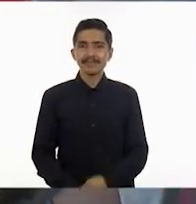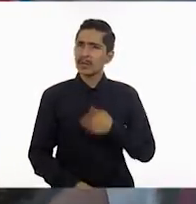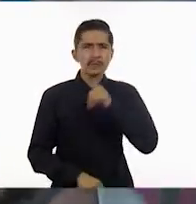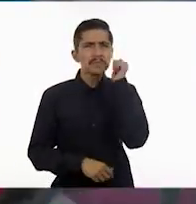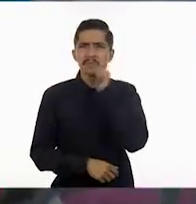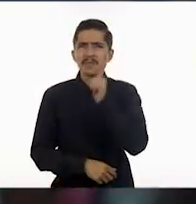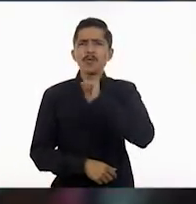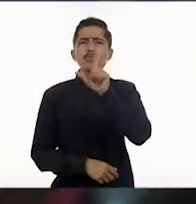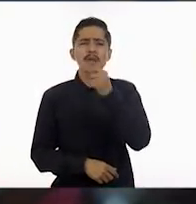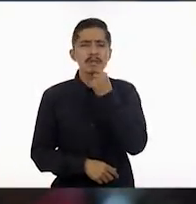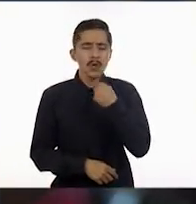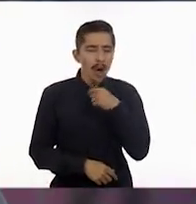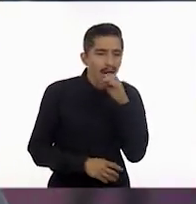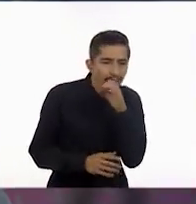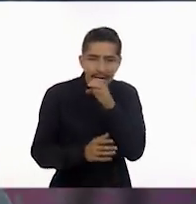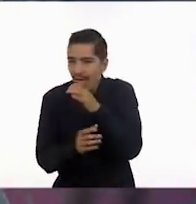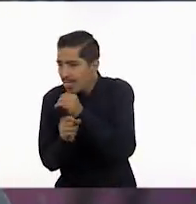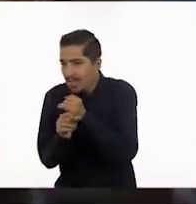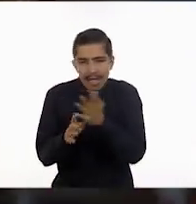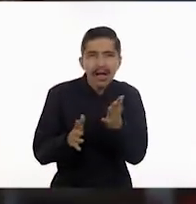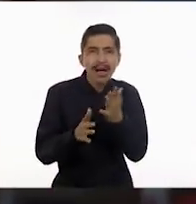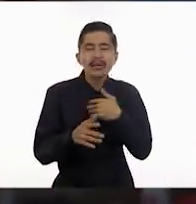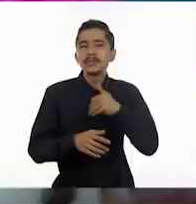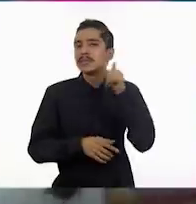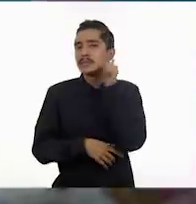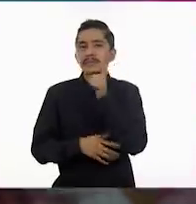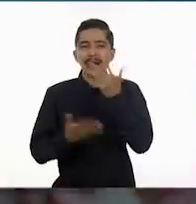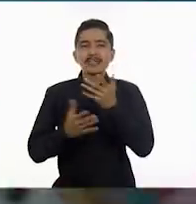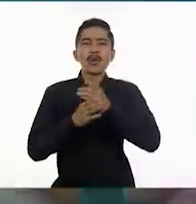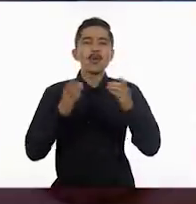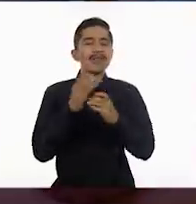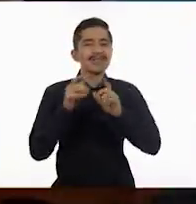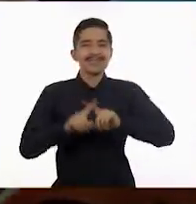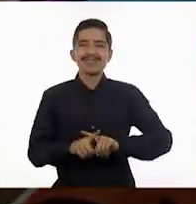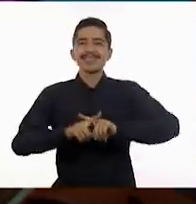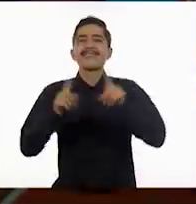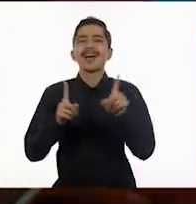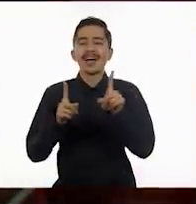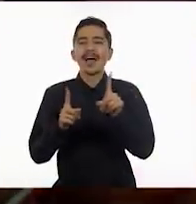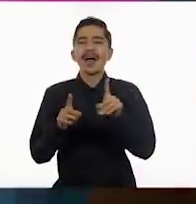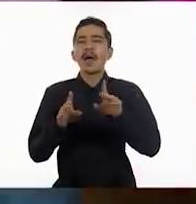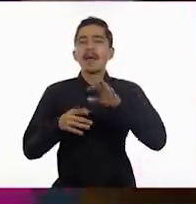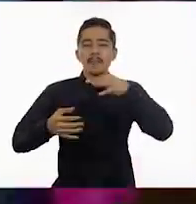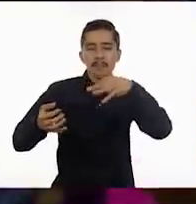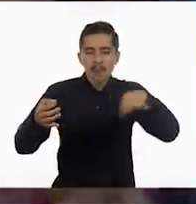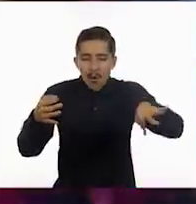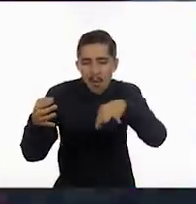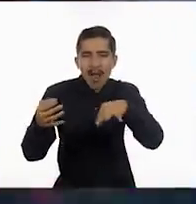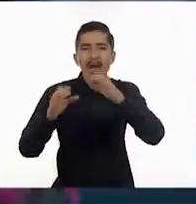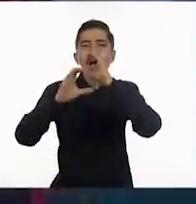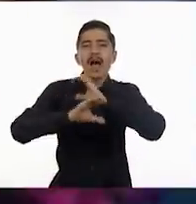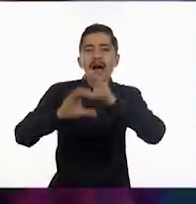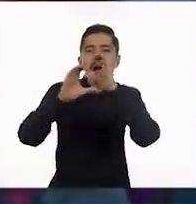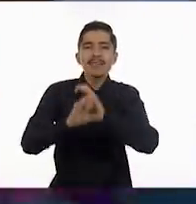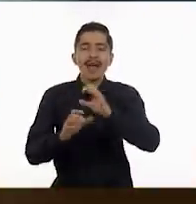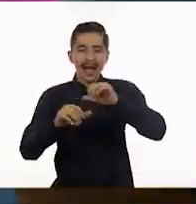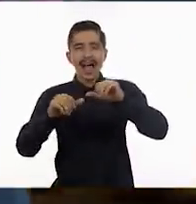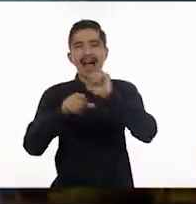Siempre fui una niña muy curiosa y me gustaban hacer muchas cosas diferentes, como tocar violín, cantar,